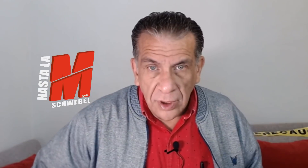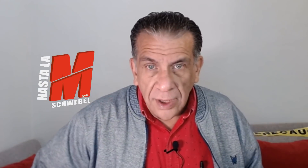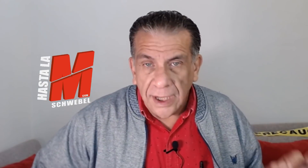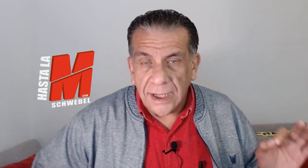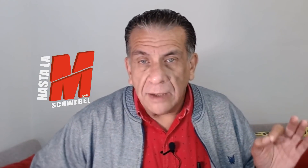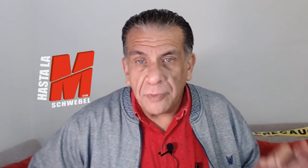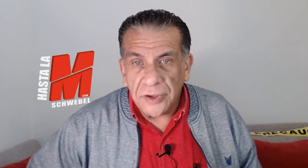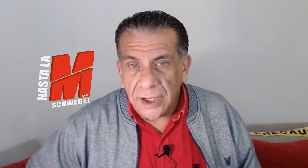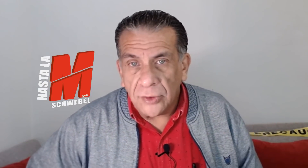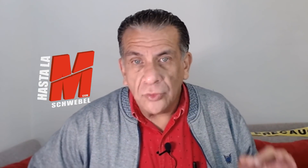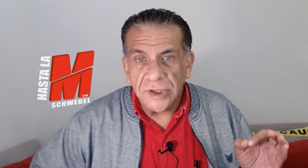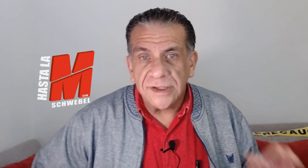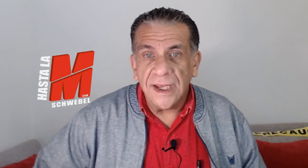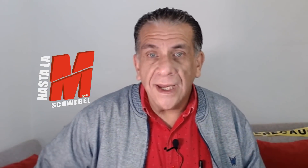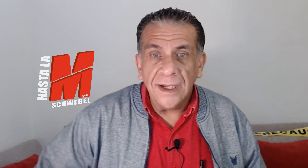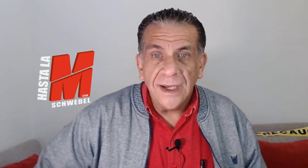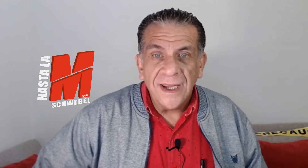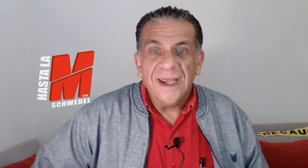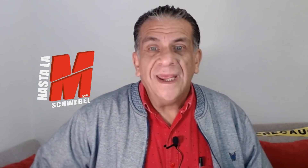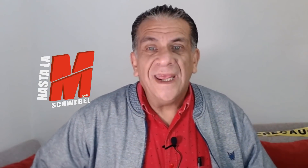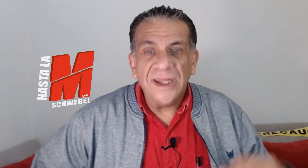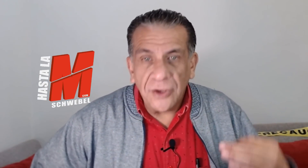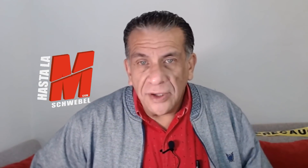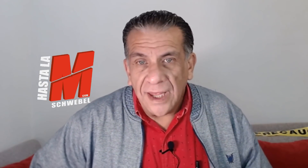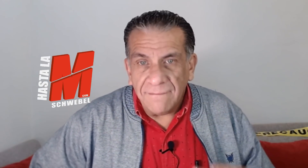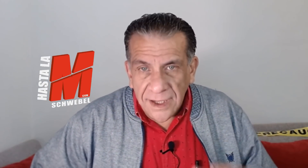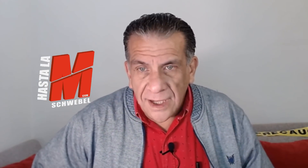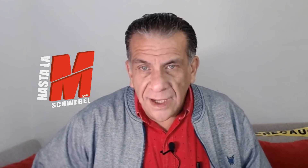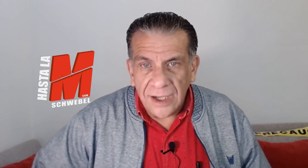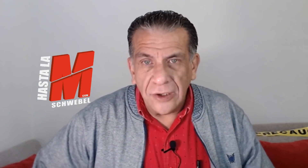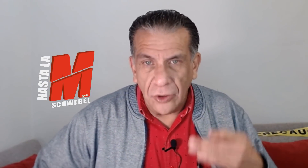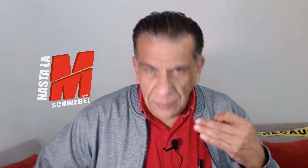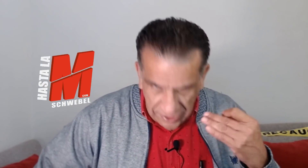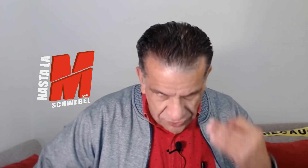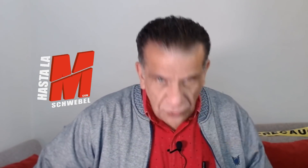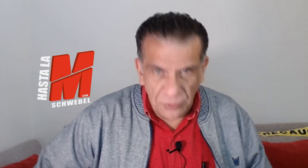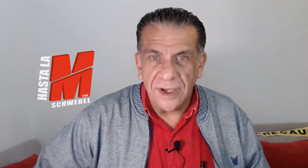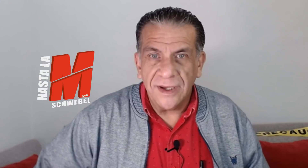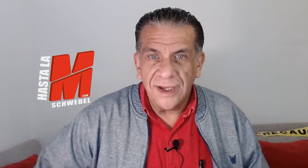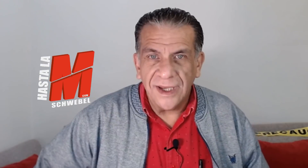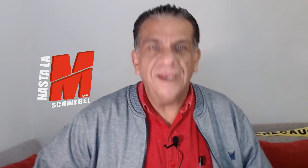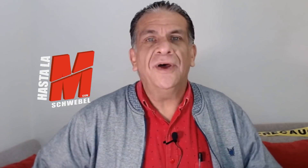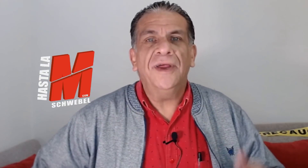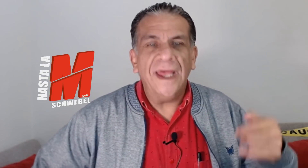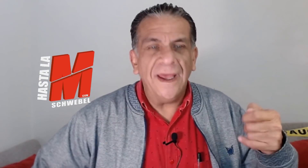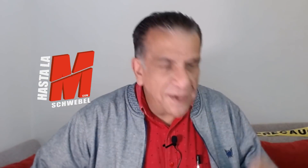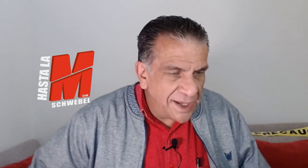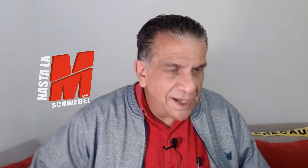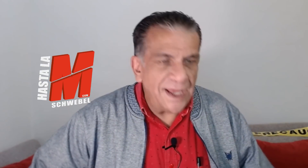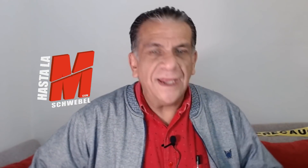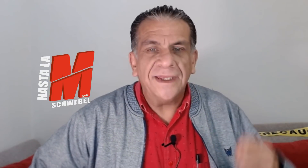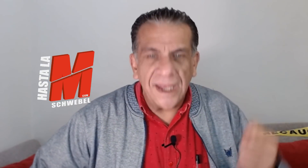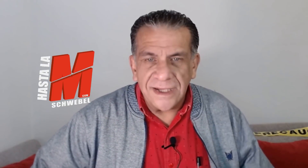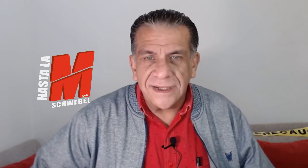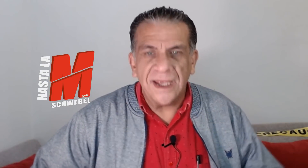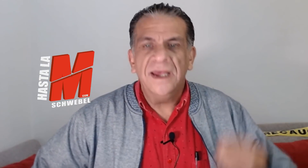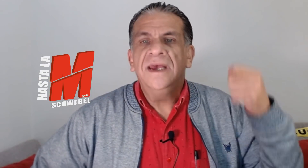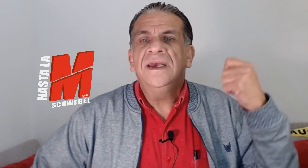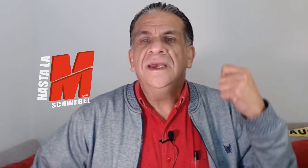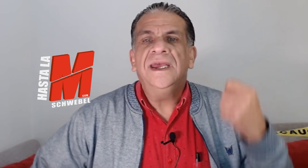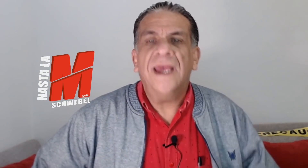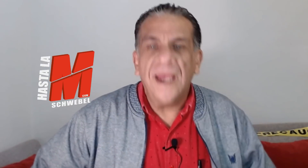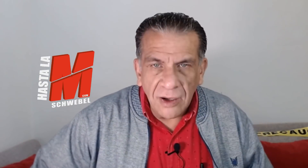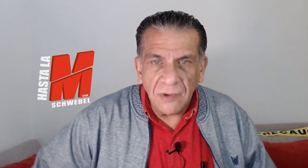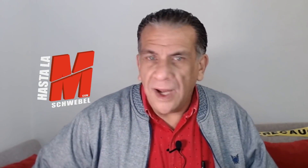en el poder judicial y todavía lo presume y todavía dice